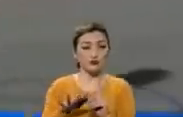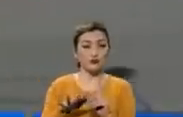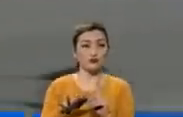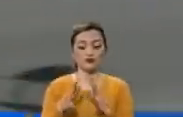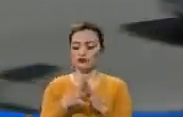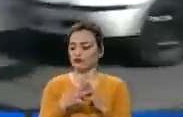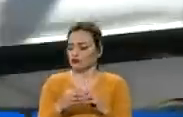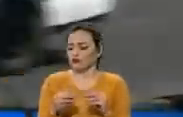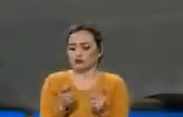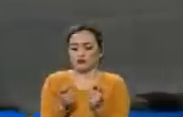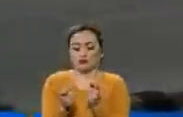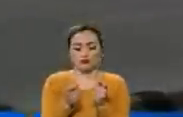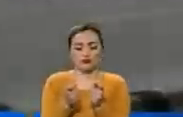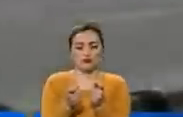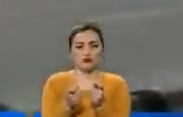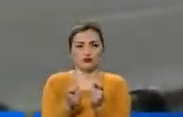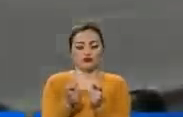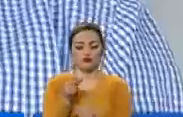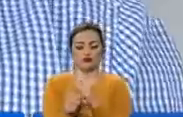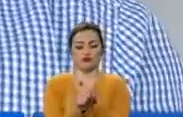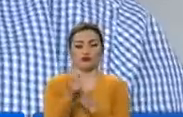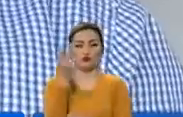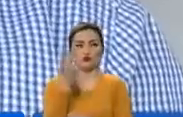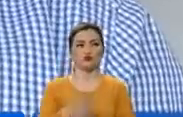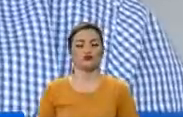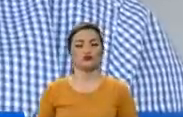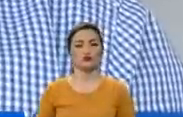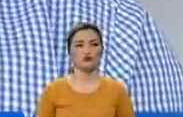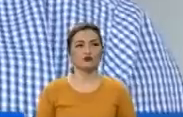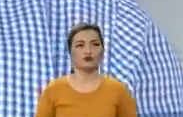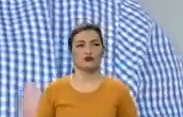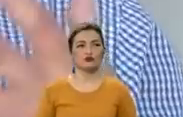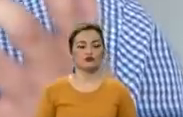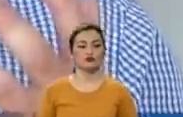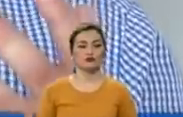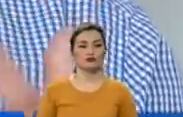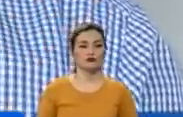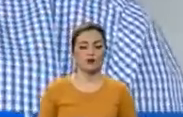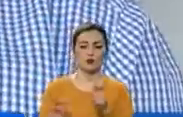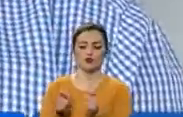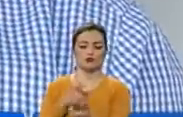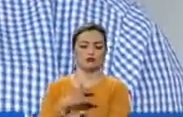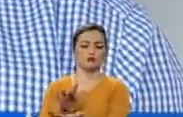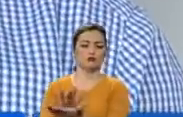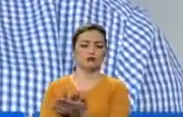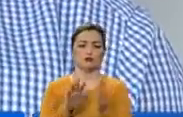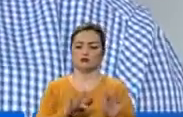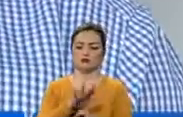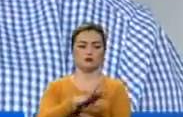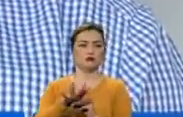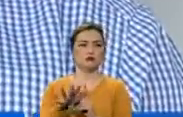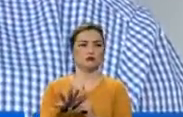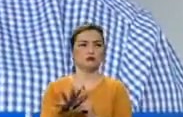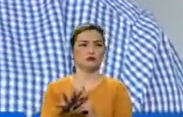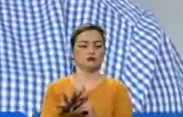y se controlará durante los próximos 2 años. Simplemente que ellos estén tranquilos, que la Secretaría de Ambiente ha actuado en